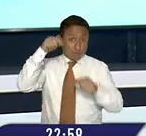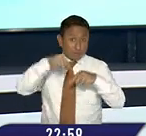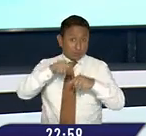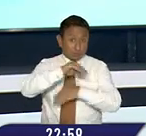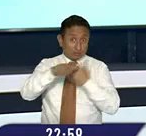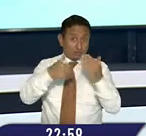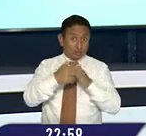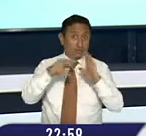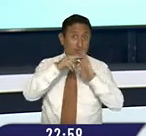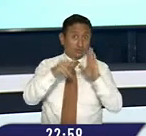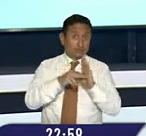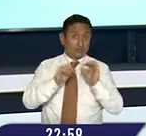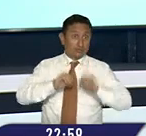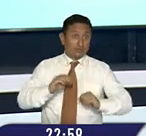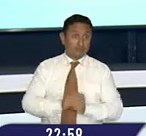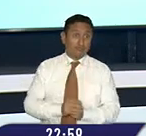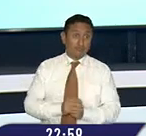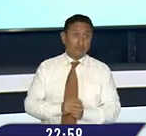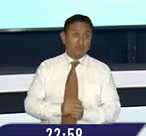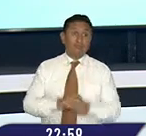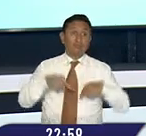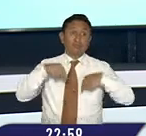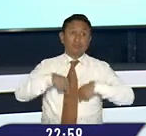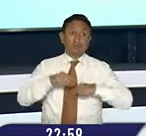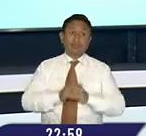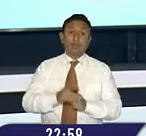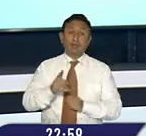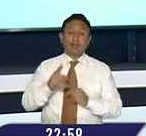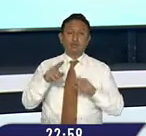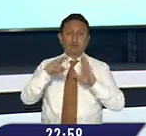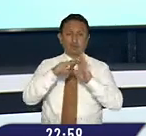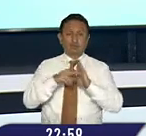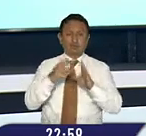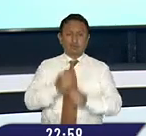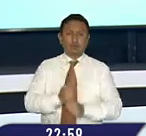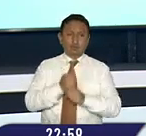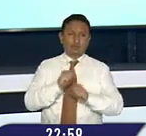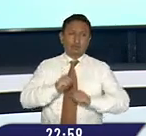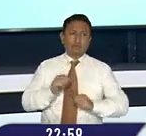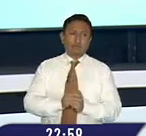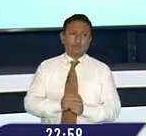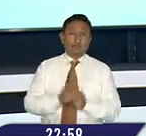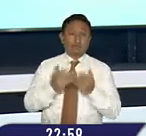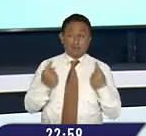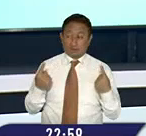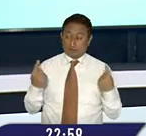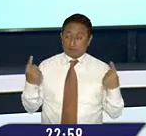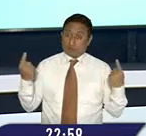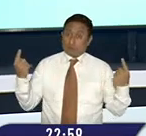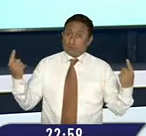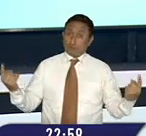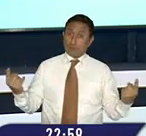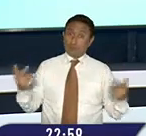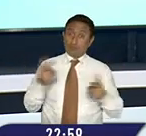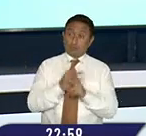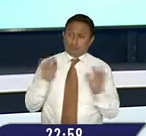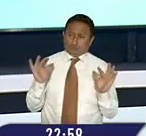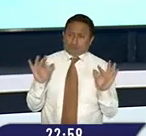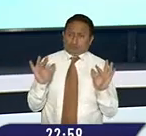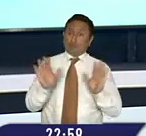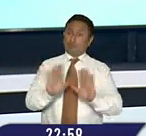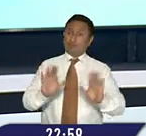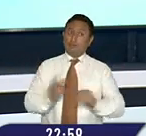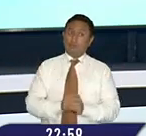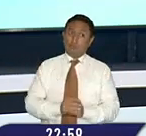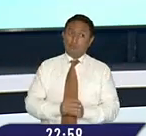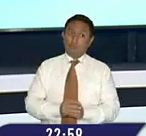las recomendaciones, por supuesto. Las medidas de bioseguridad, respetarlas. Mantener el distanciamiento, evitar las aglomeraciones. Y en